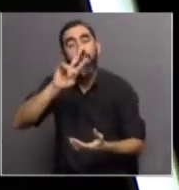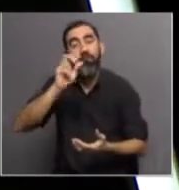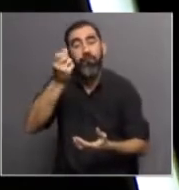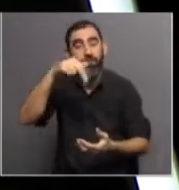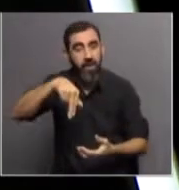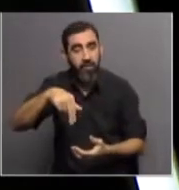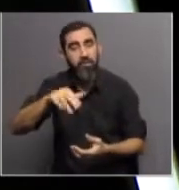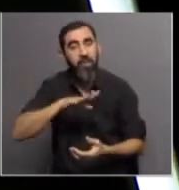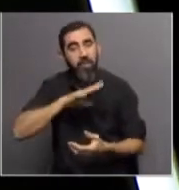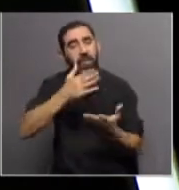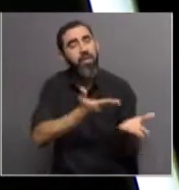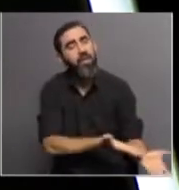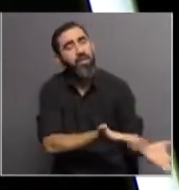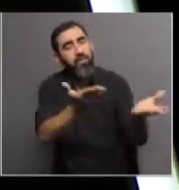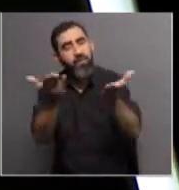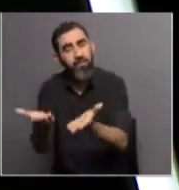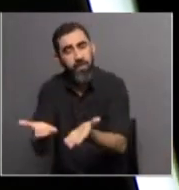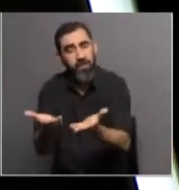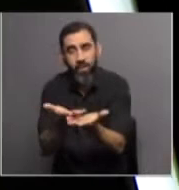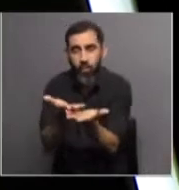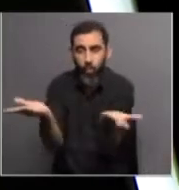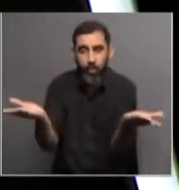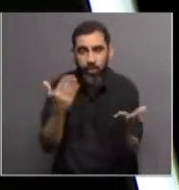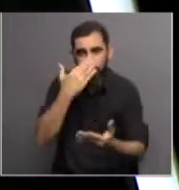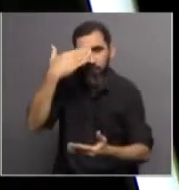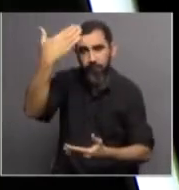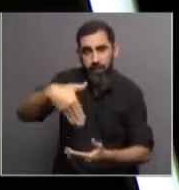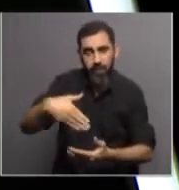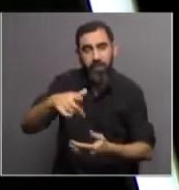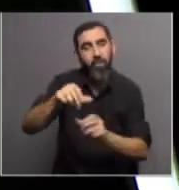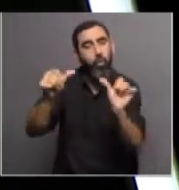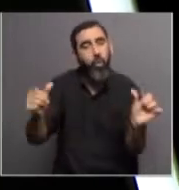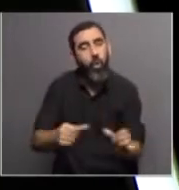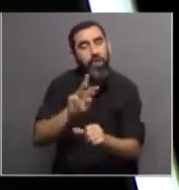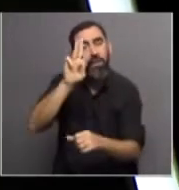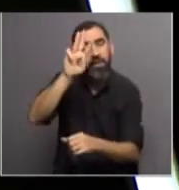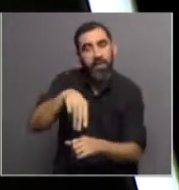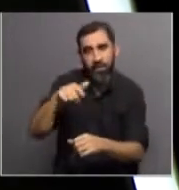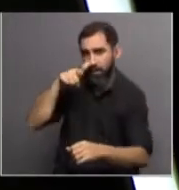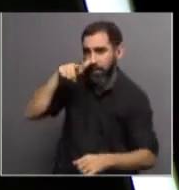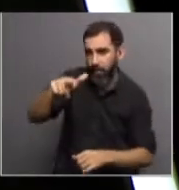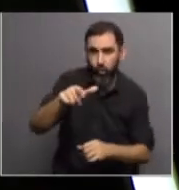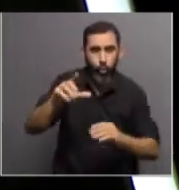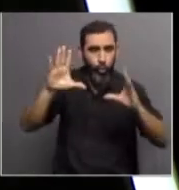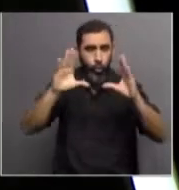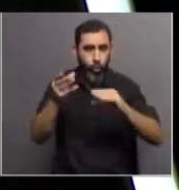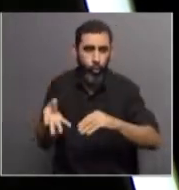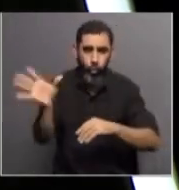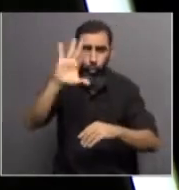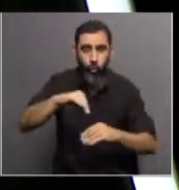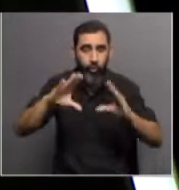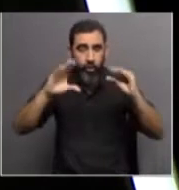Kirichenko. Y tienen una invitación y la vamos a compartir al cierre. Están haciendo Instagrams Lives todas las noches a las